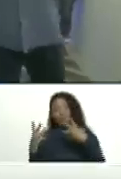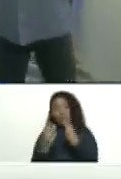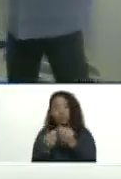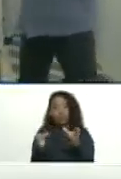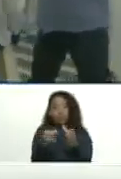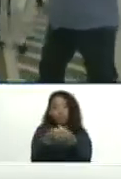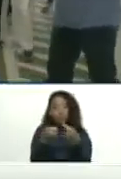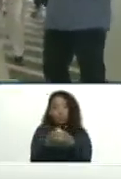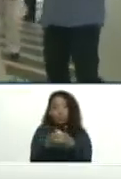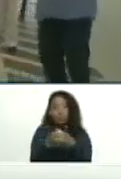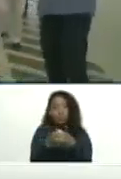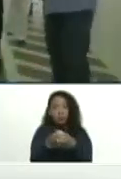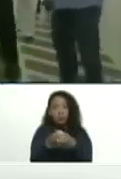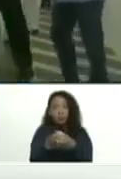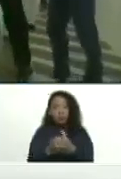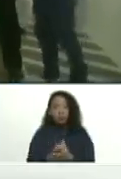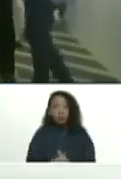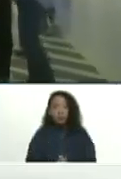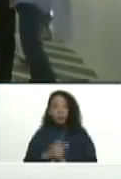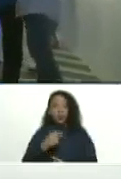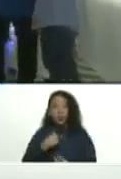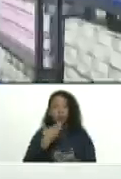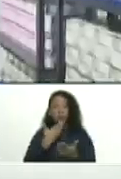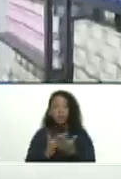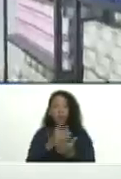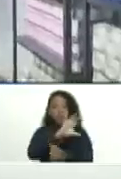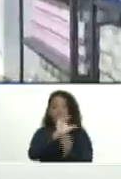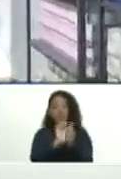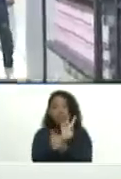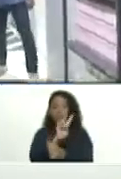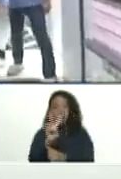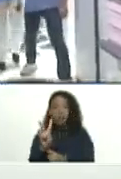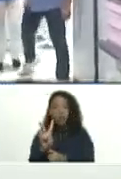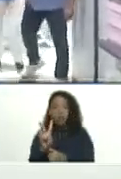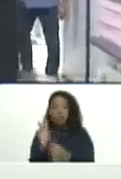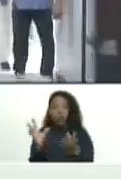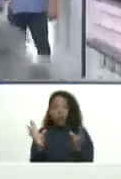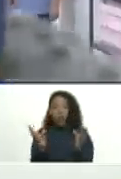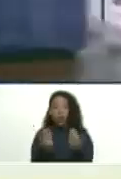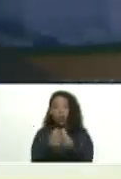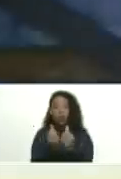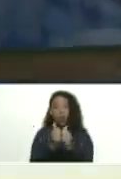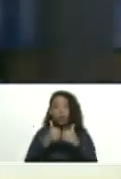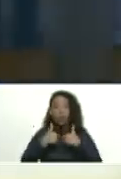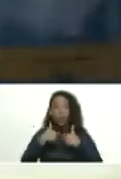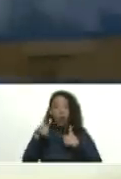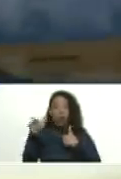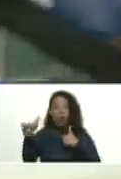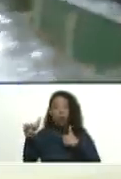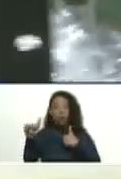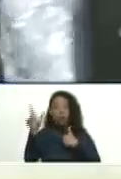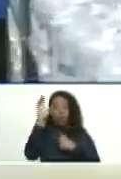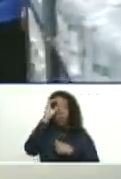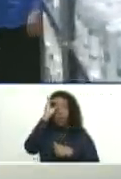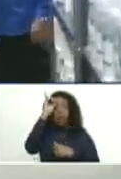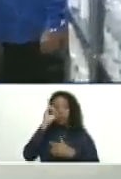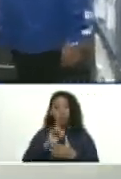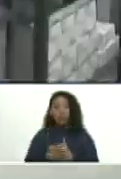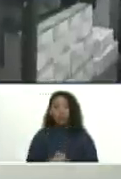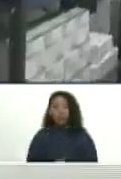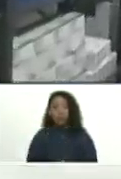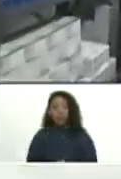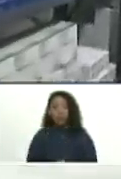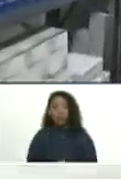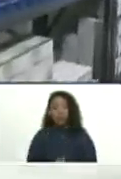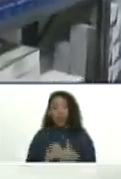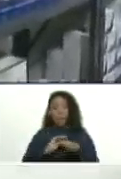equipos. Yo le he pedido a la vicepresidenta ejecutiva que estuvo conmigo allí presente, Delcy Rodríguez, a